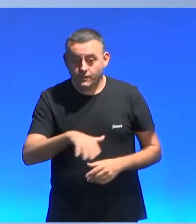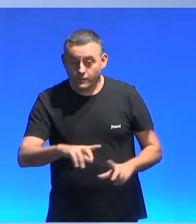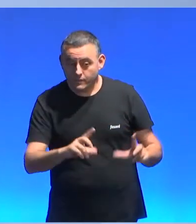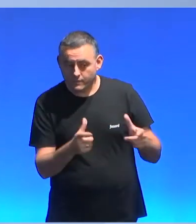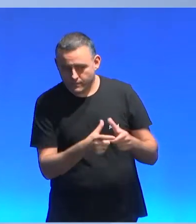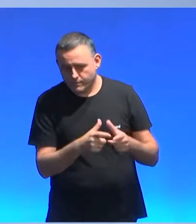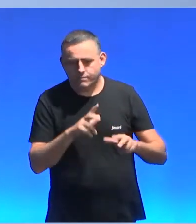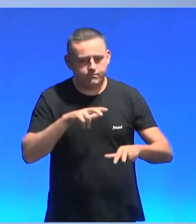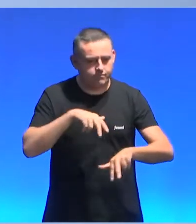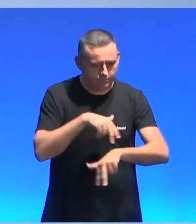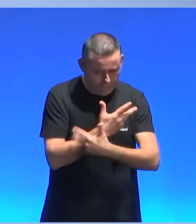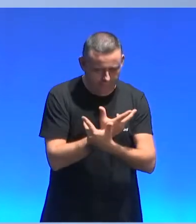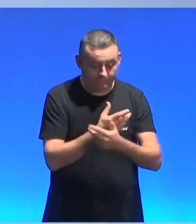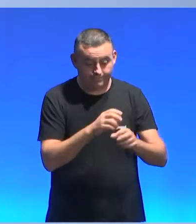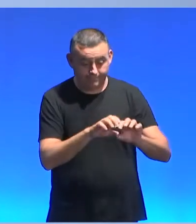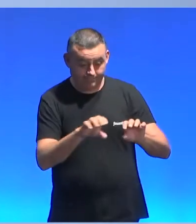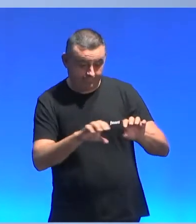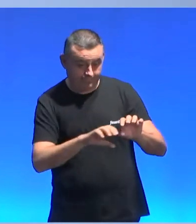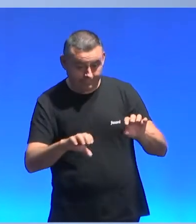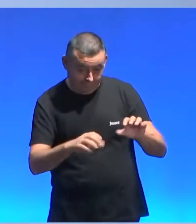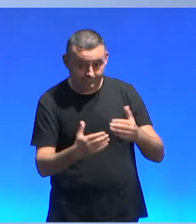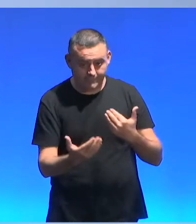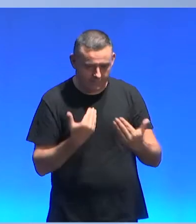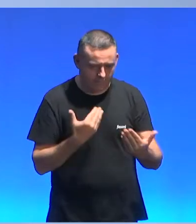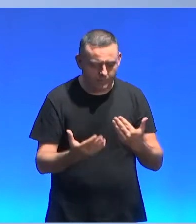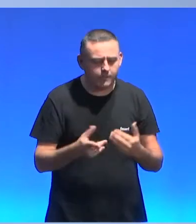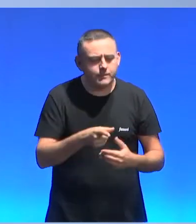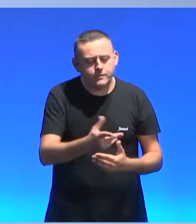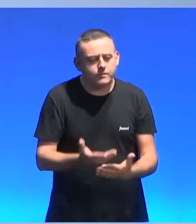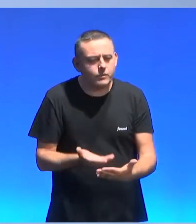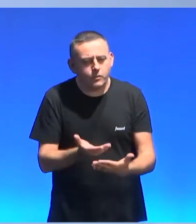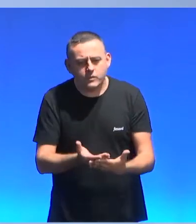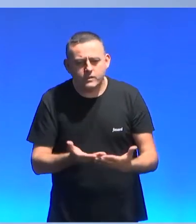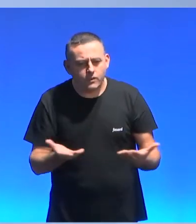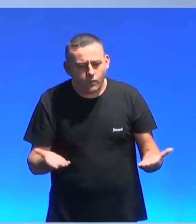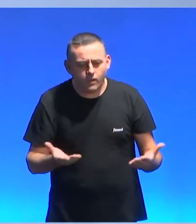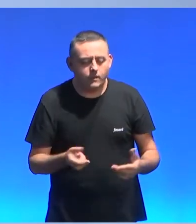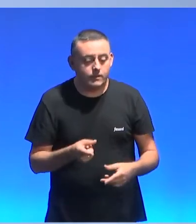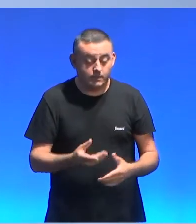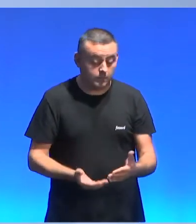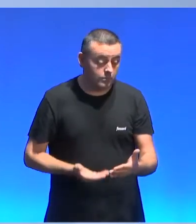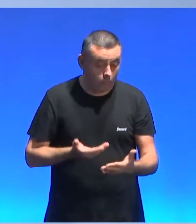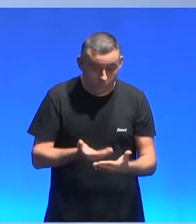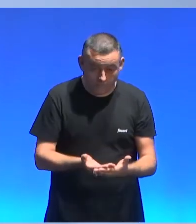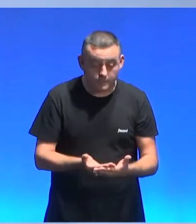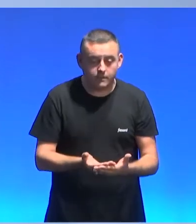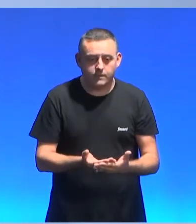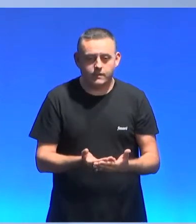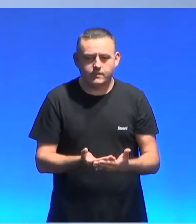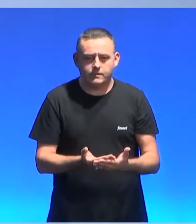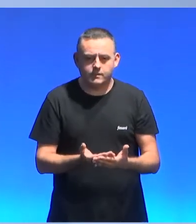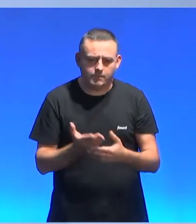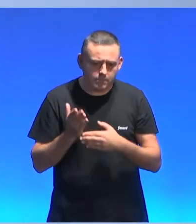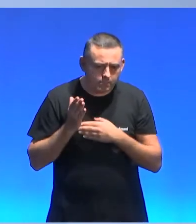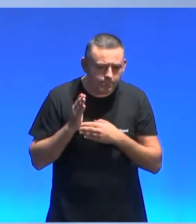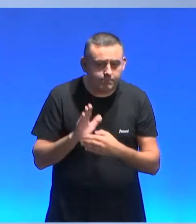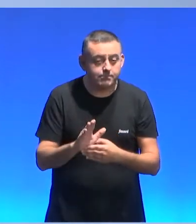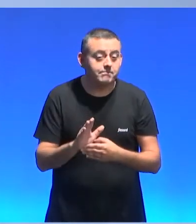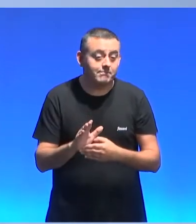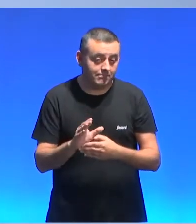contaron sus propuestas. Eran todas propuestas bastante del primer